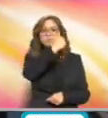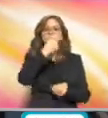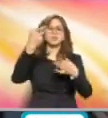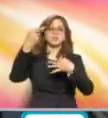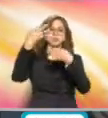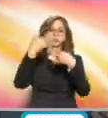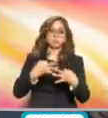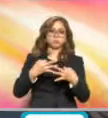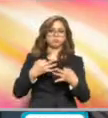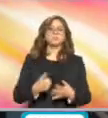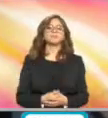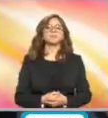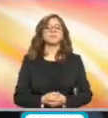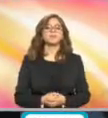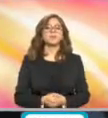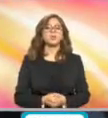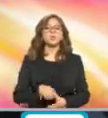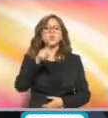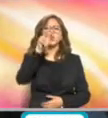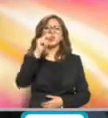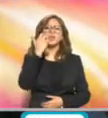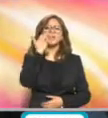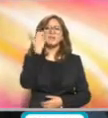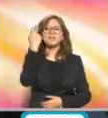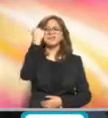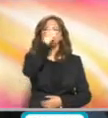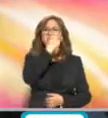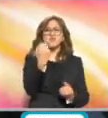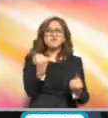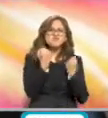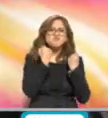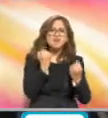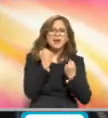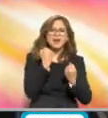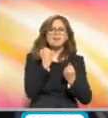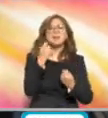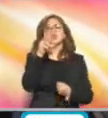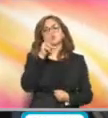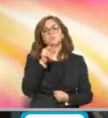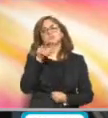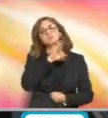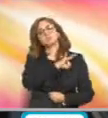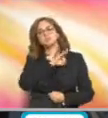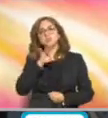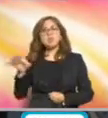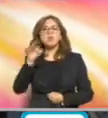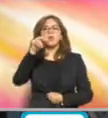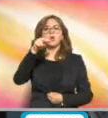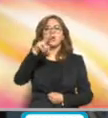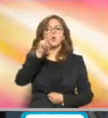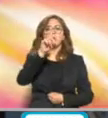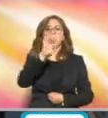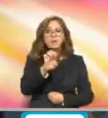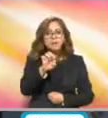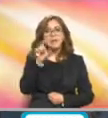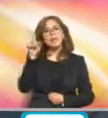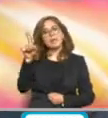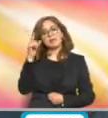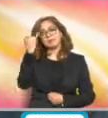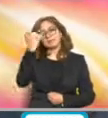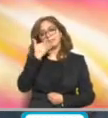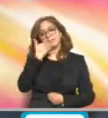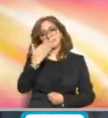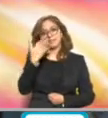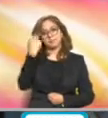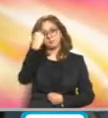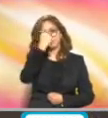Buenísimo. maquillaje. O A sea, ver. no quieren algo muy extremo, no quieren algo muy dramático. Los tonos nude son los ideales para